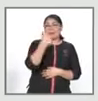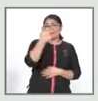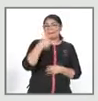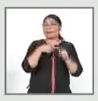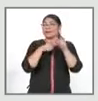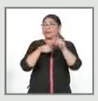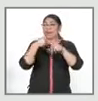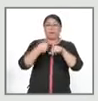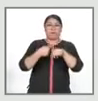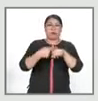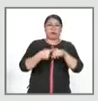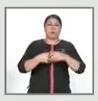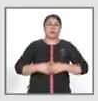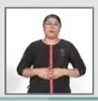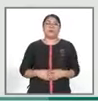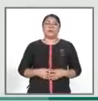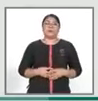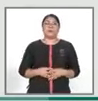casos